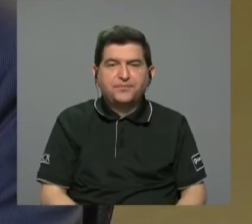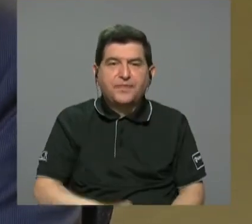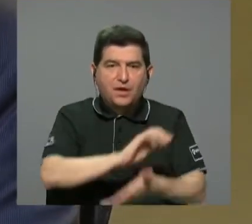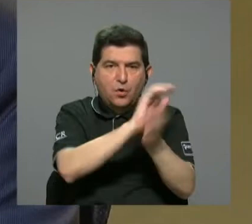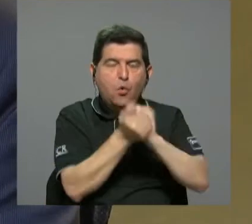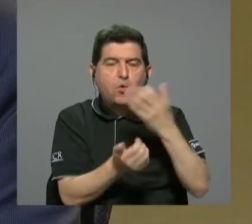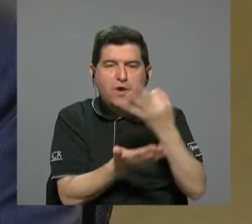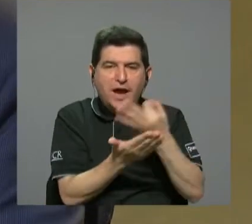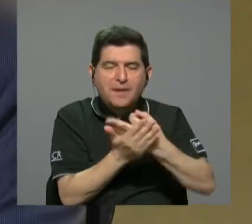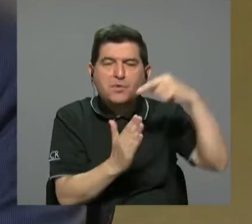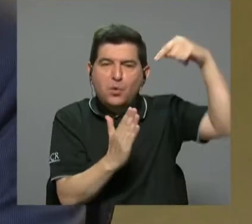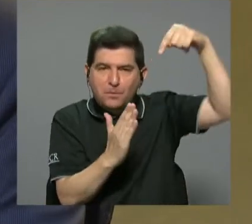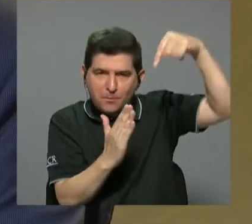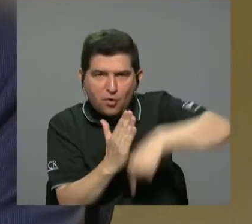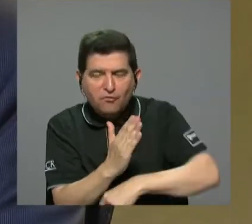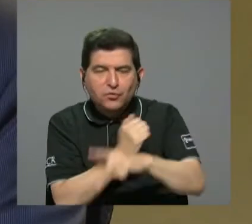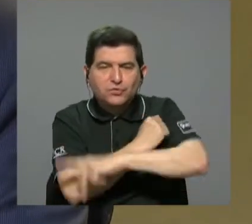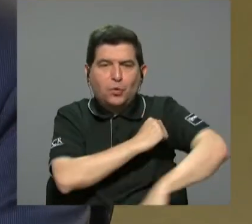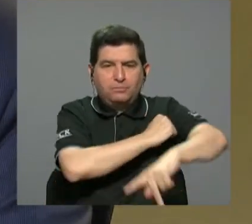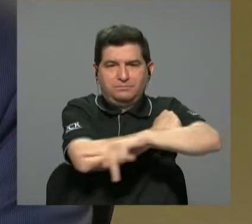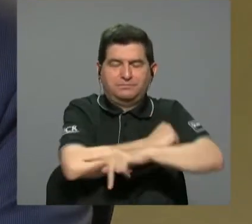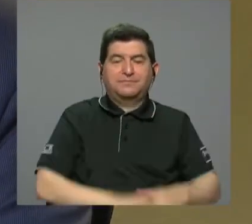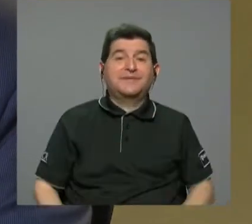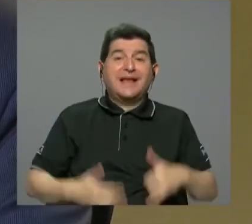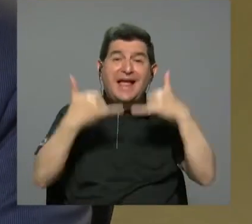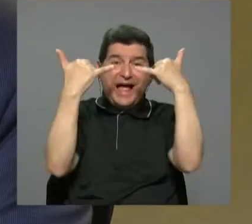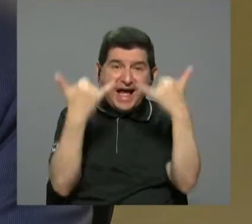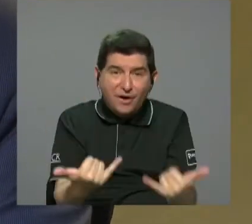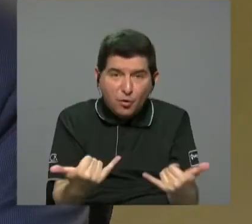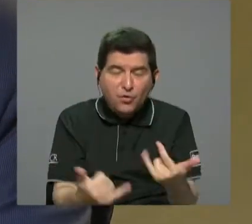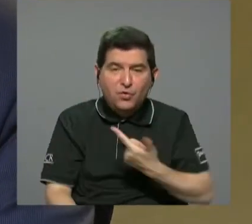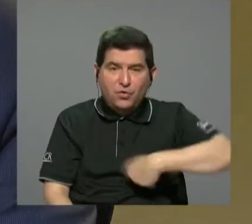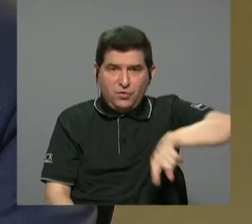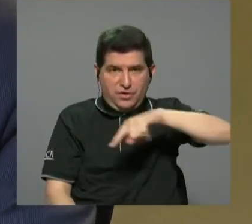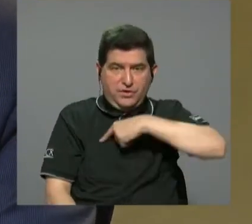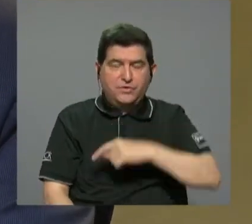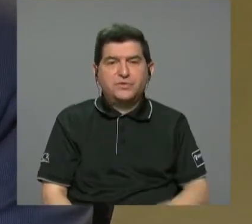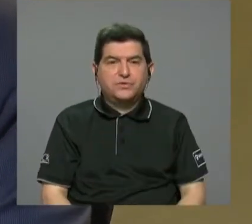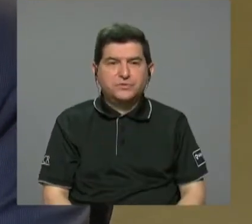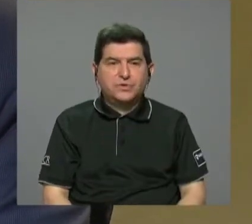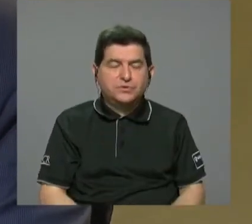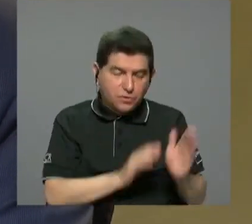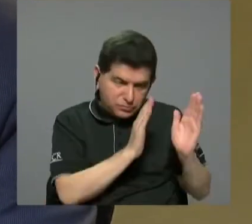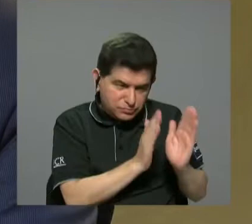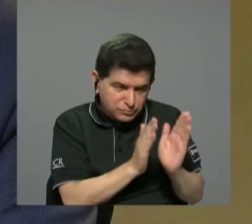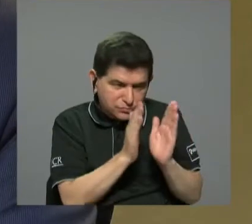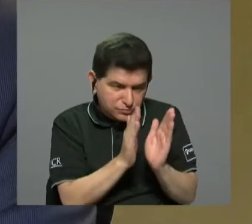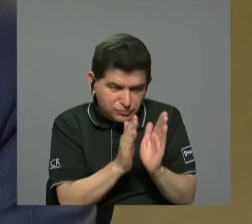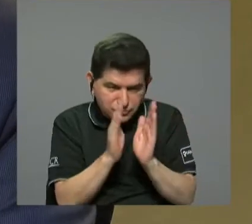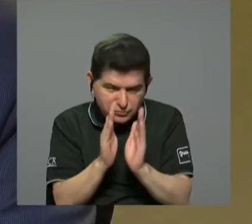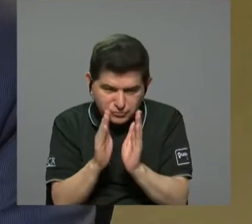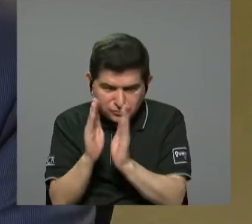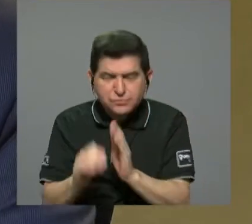financiera profundísima para el país. Y ahorita pues estamos, las 4 superintendencias, armando